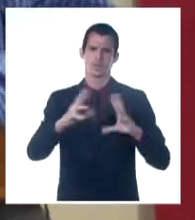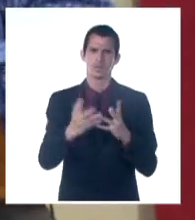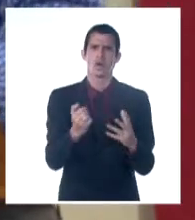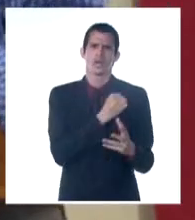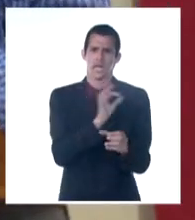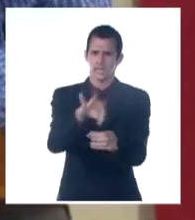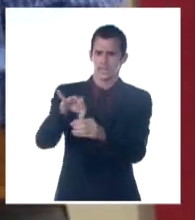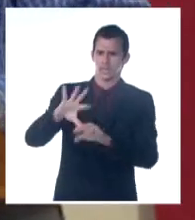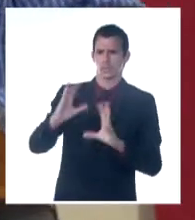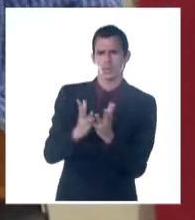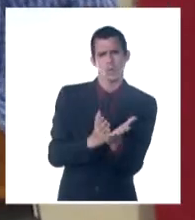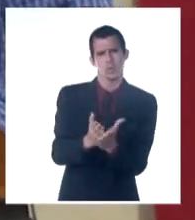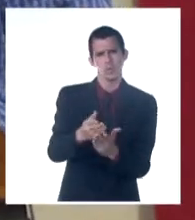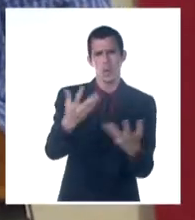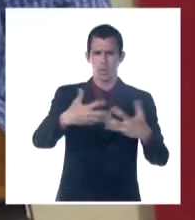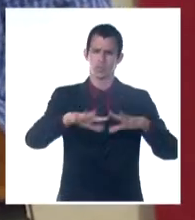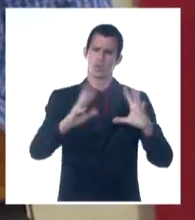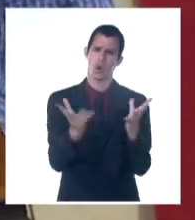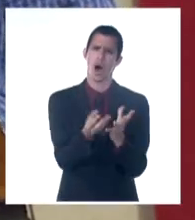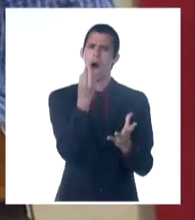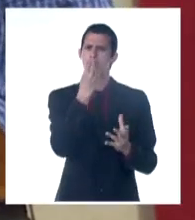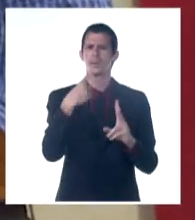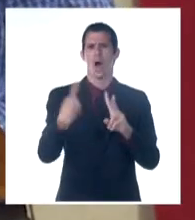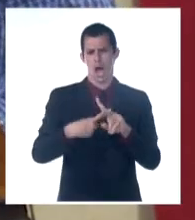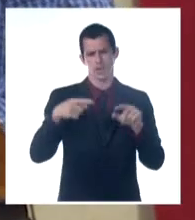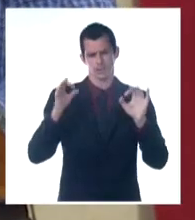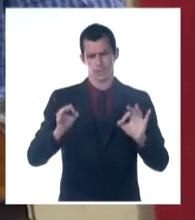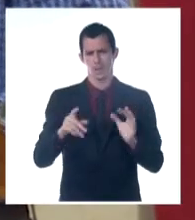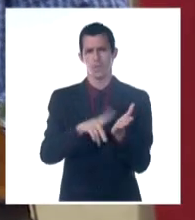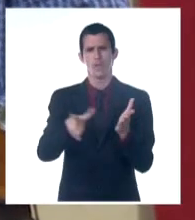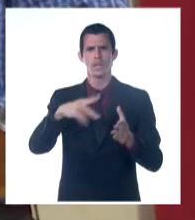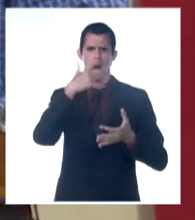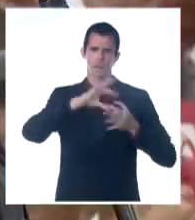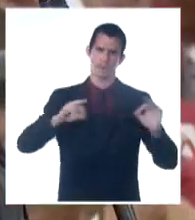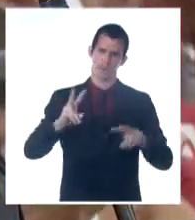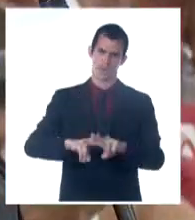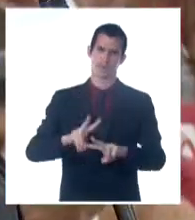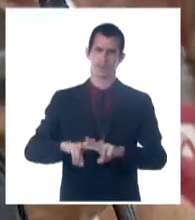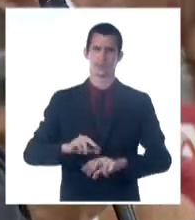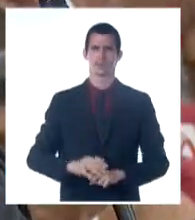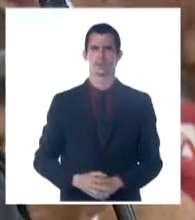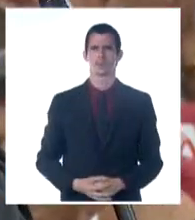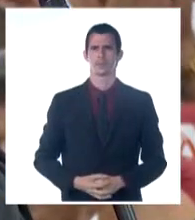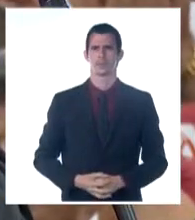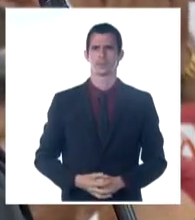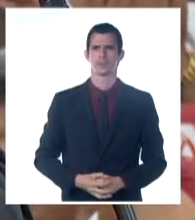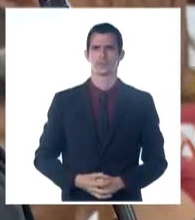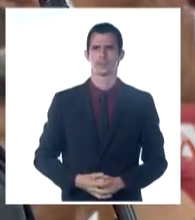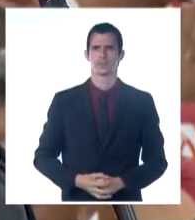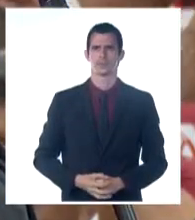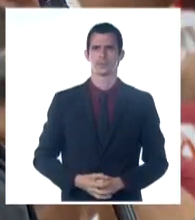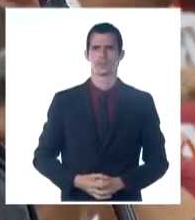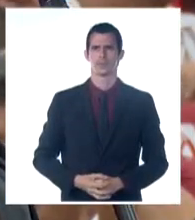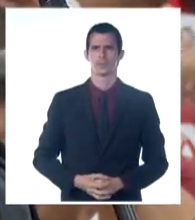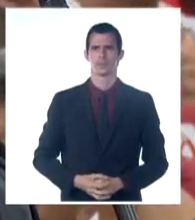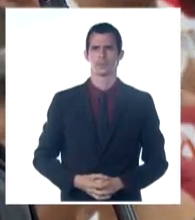la necesidad que requiere la provincia de Artemisa y la provincia de La Habana. Yo pienso que desde el punto de vista